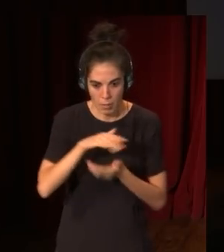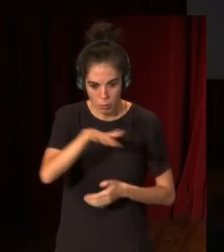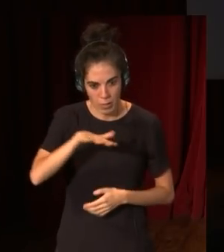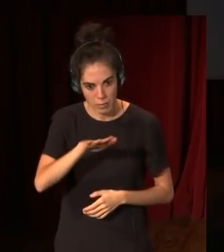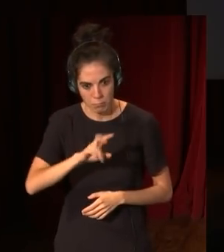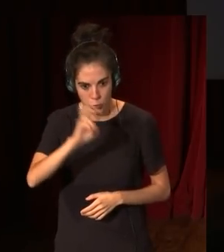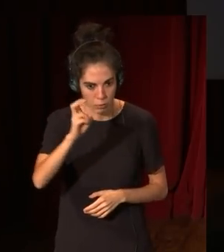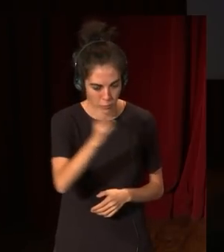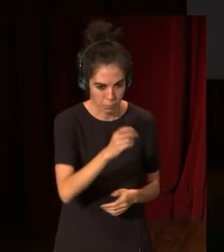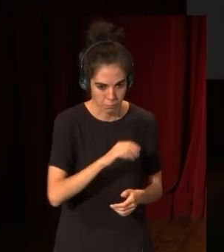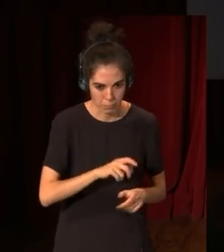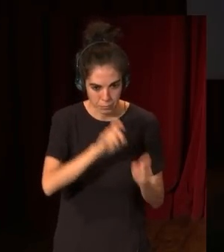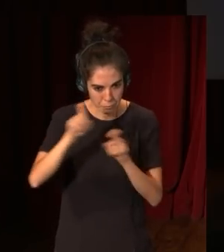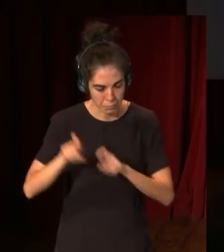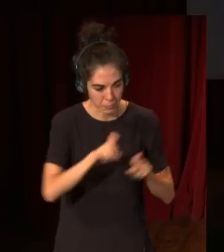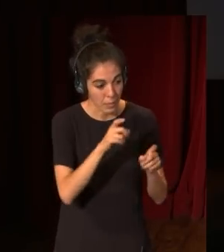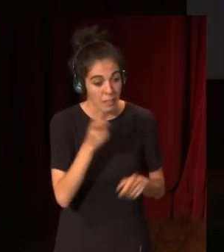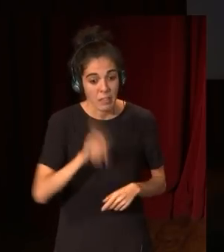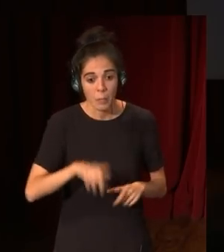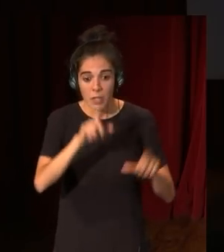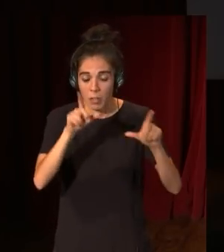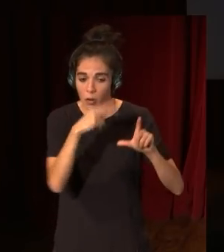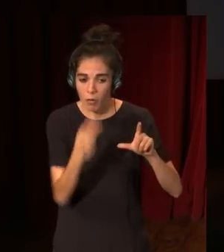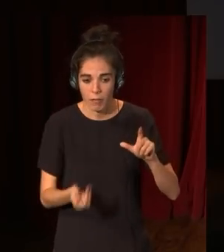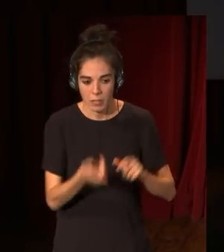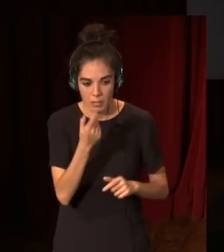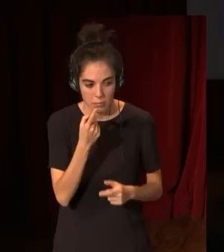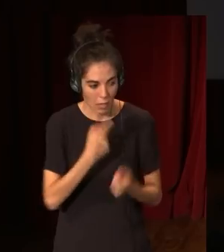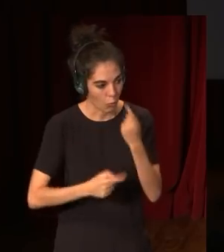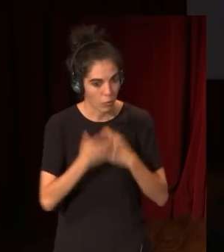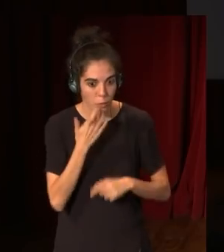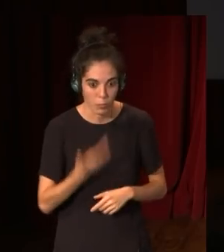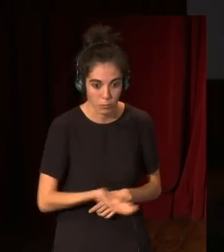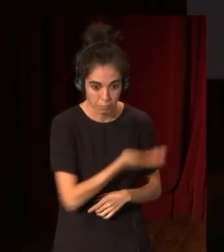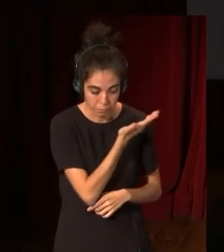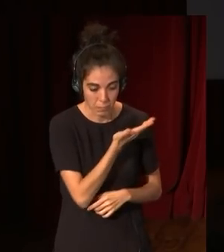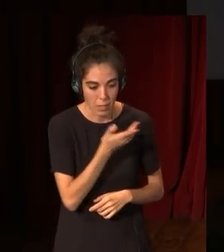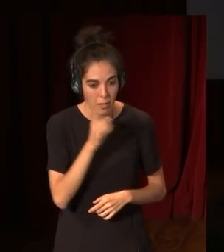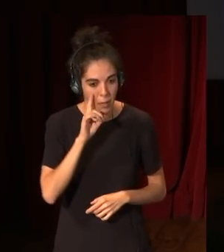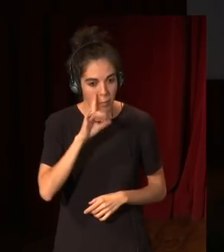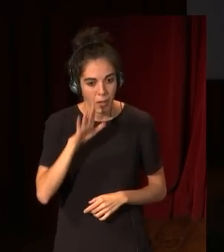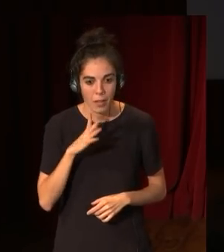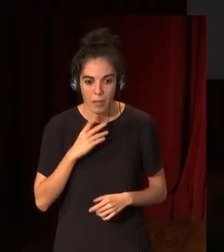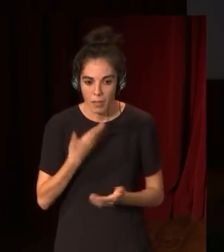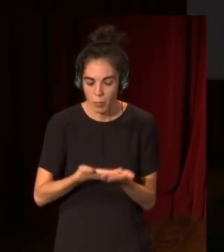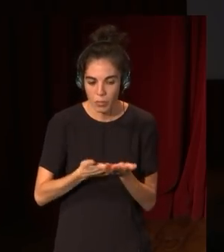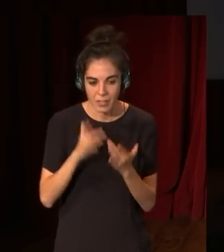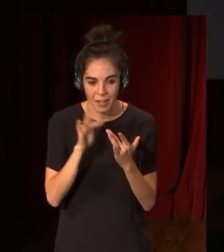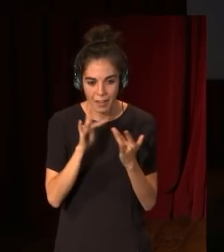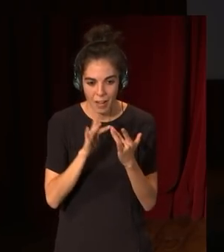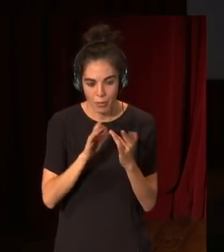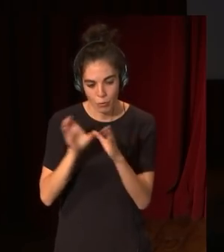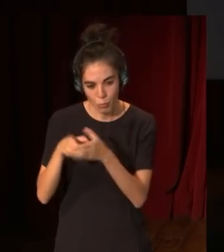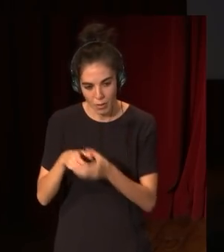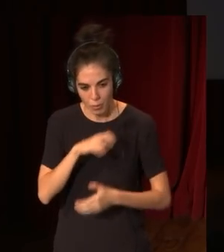algunas otras obras como estas que vemos aquí también señalan o parecen indicar esta relación con judeoconversos esta